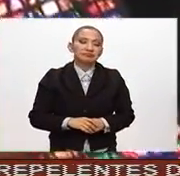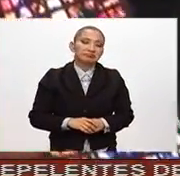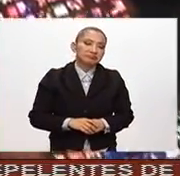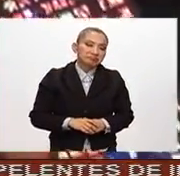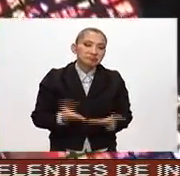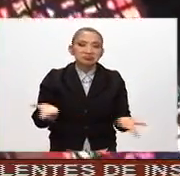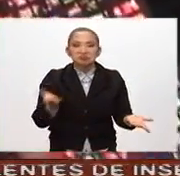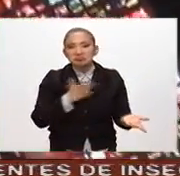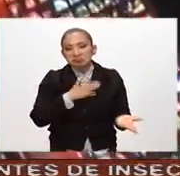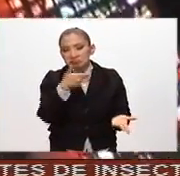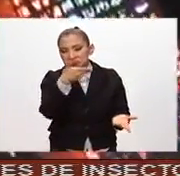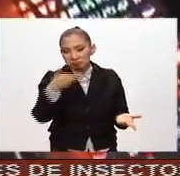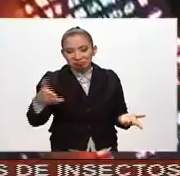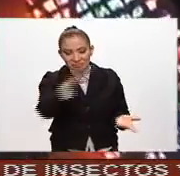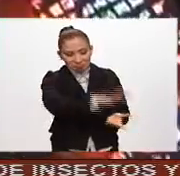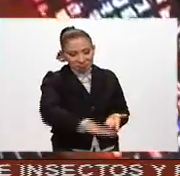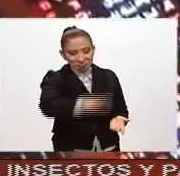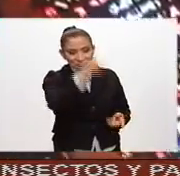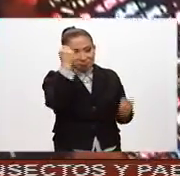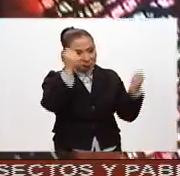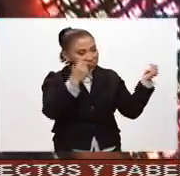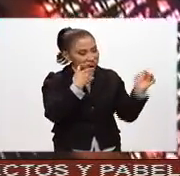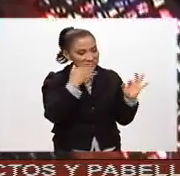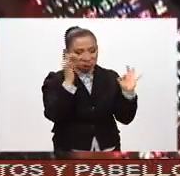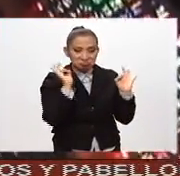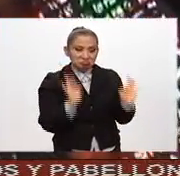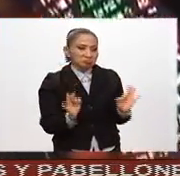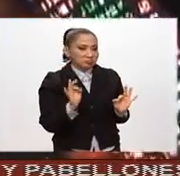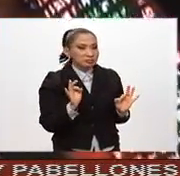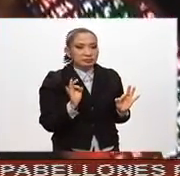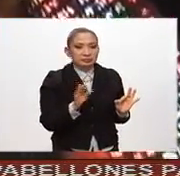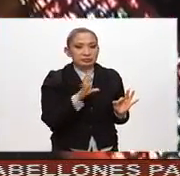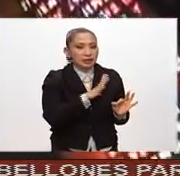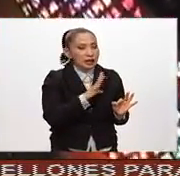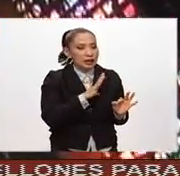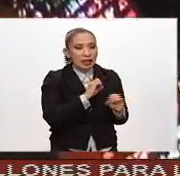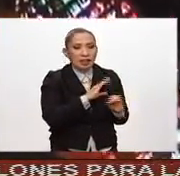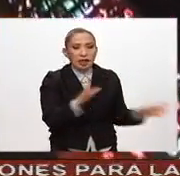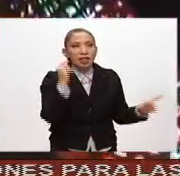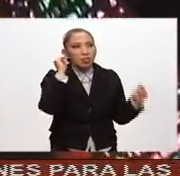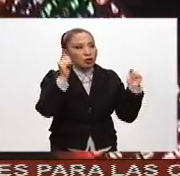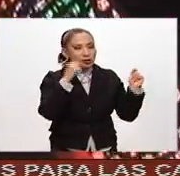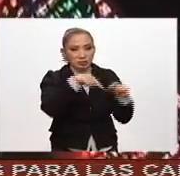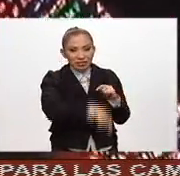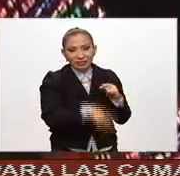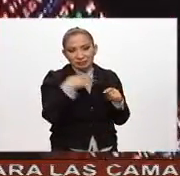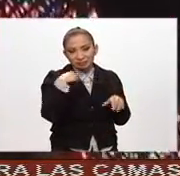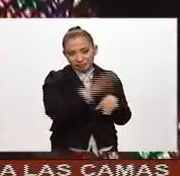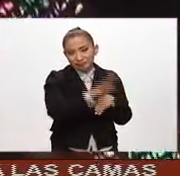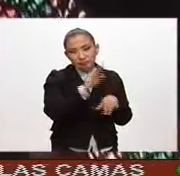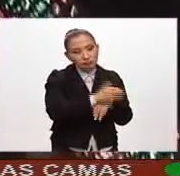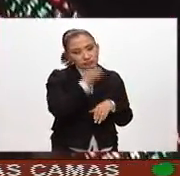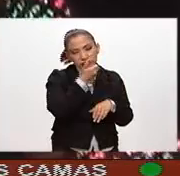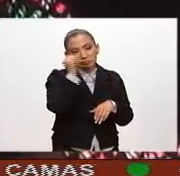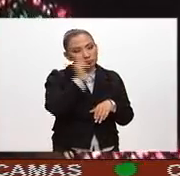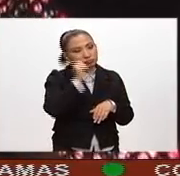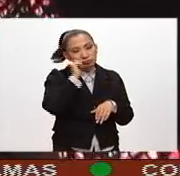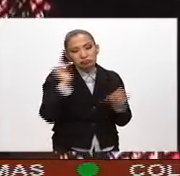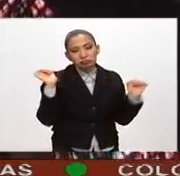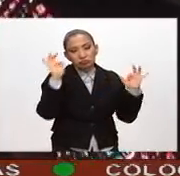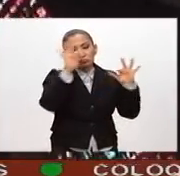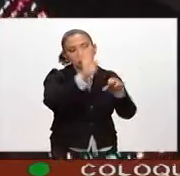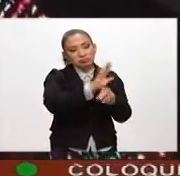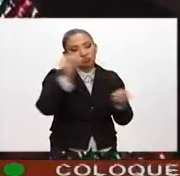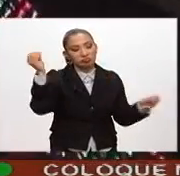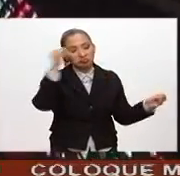Bueno, los hoteles en las zonas turísticas están llenos. Hay, por supuesto, un turismo nacional. Esto es algo habitual aquí en Brasil, un turismo